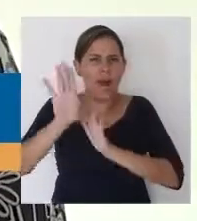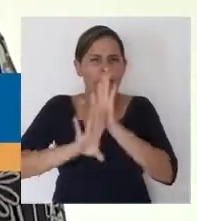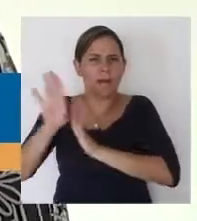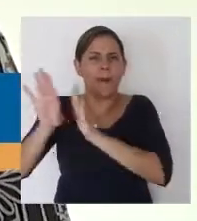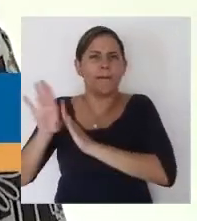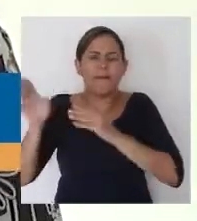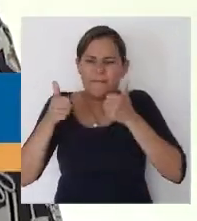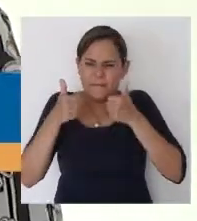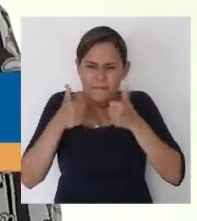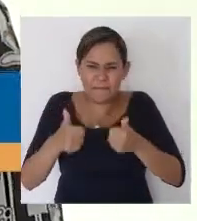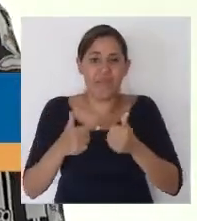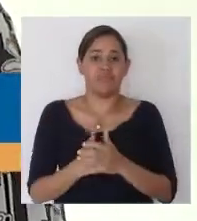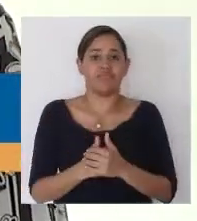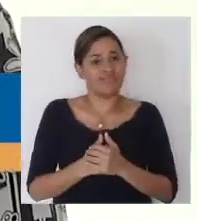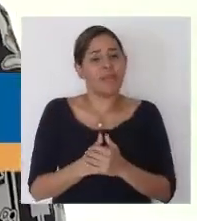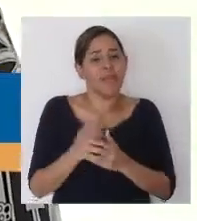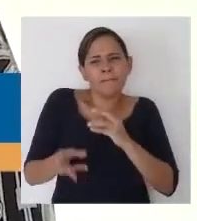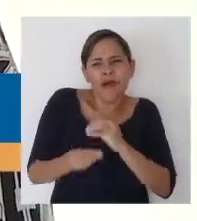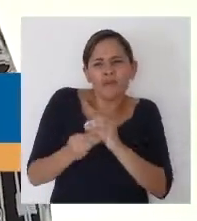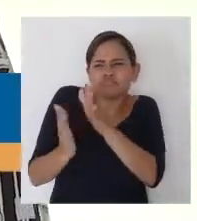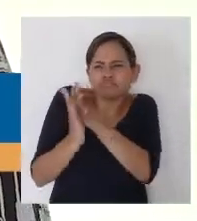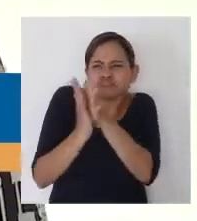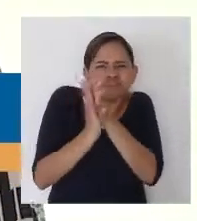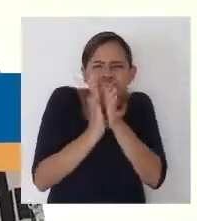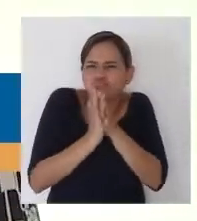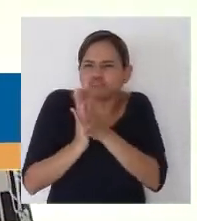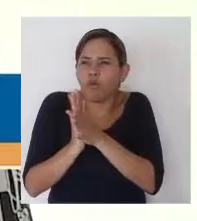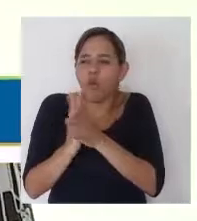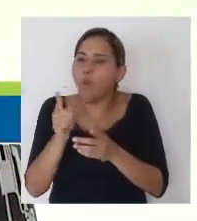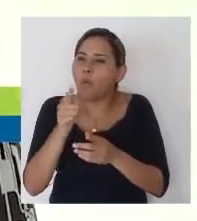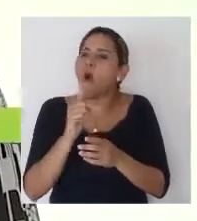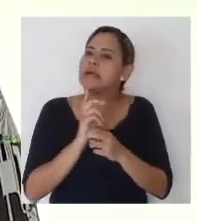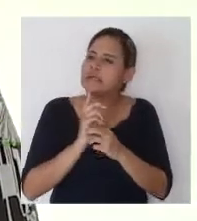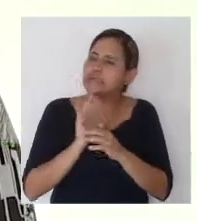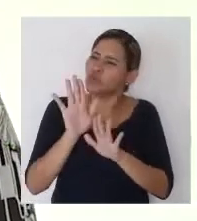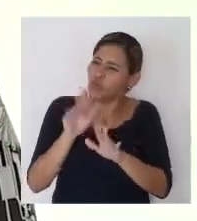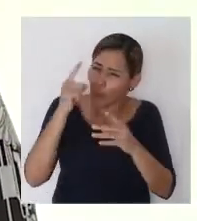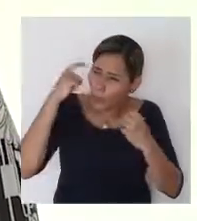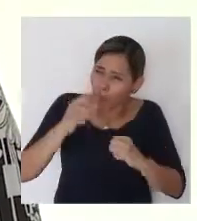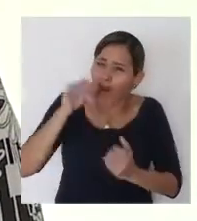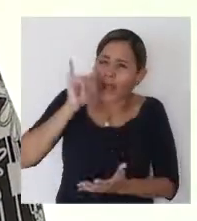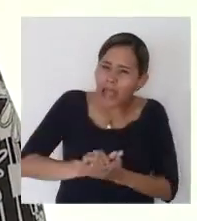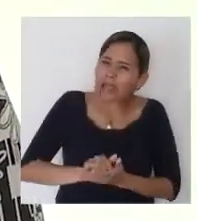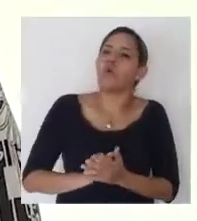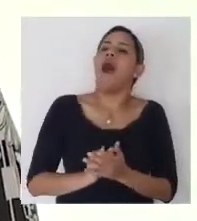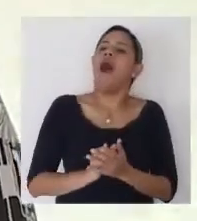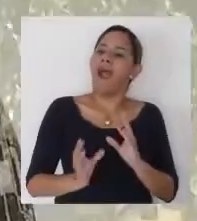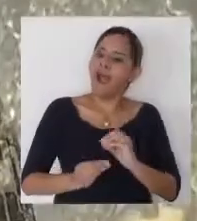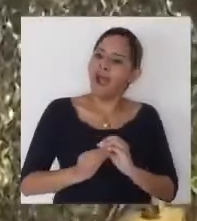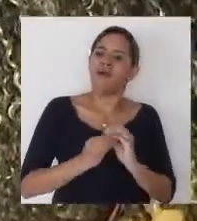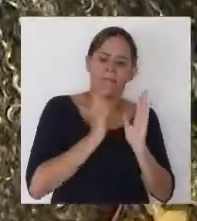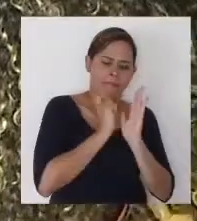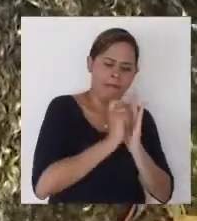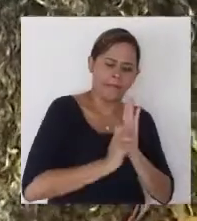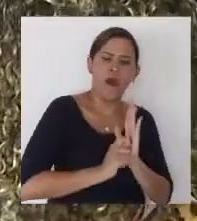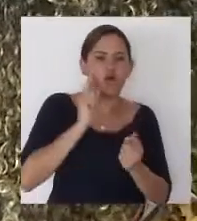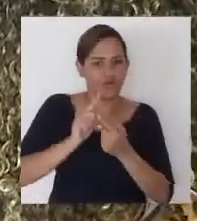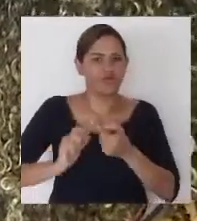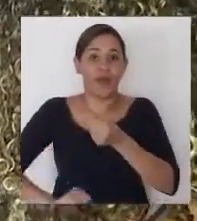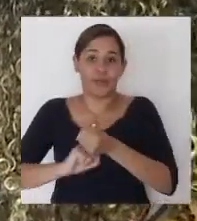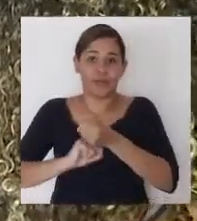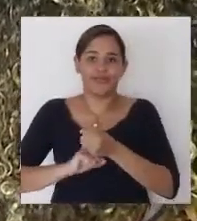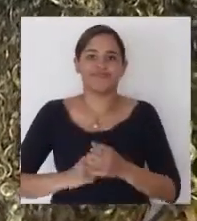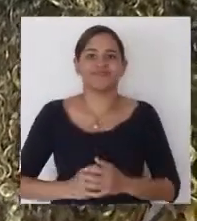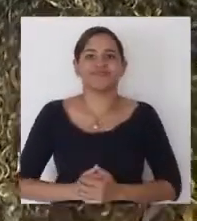para que no solamente a nivel nacional se conozca este tema sino a nivel internacional después de este evento